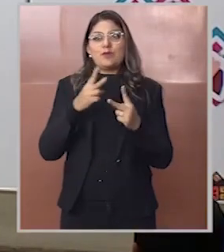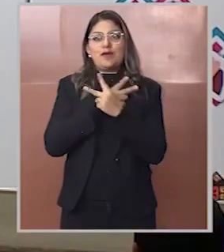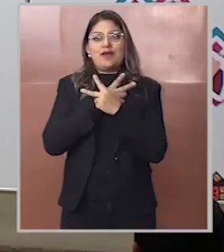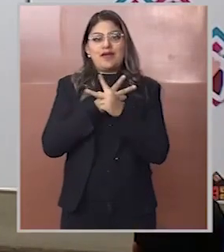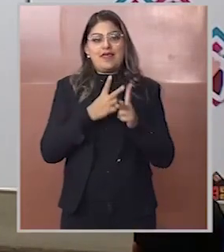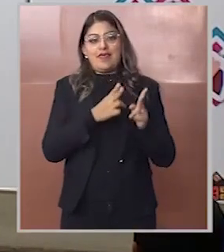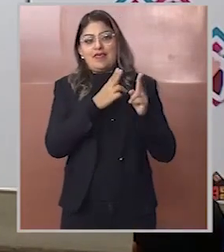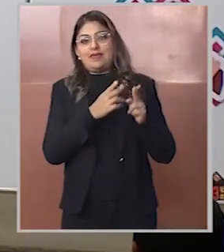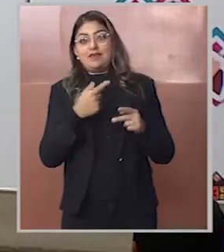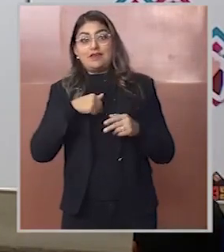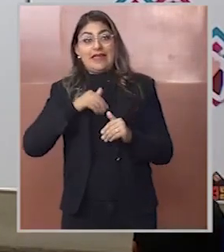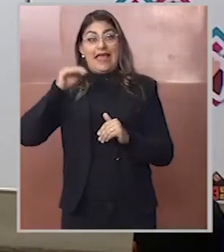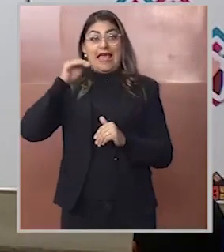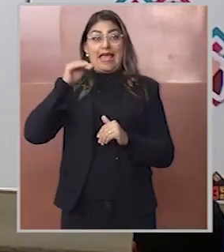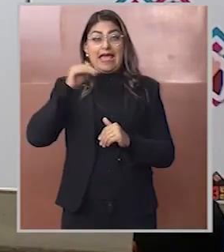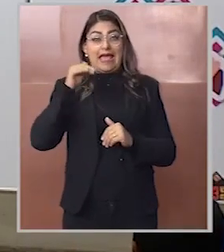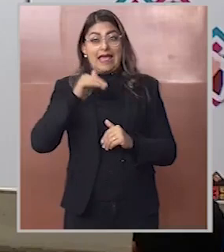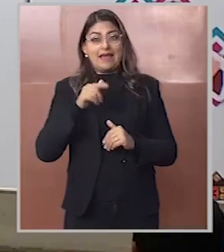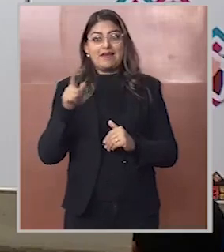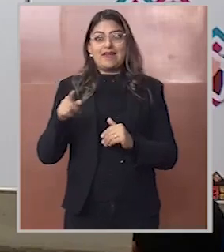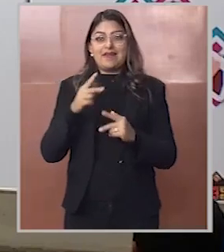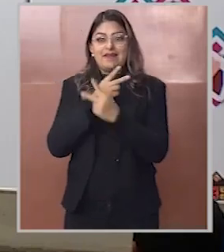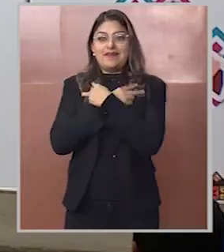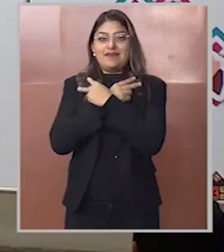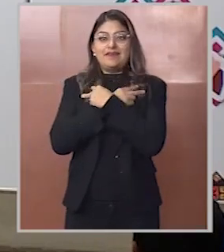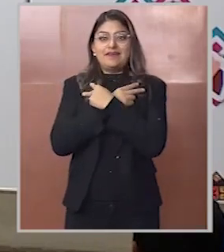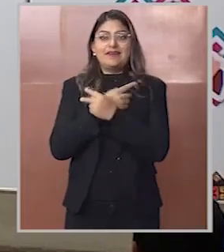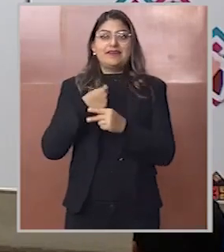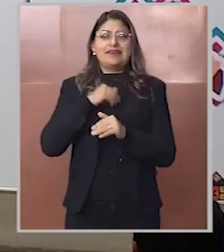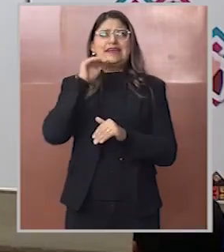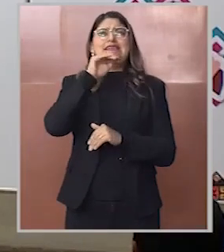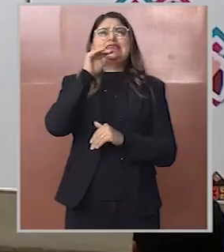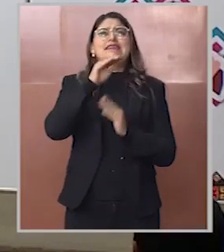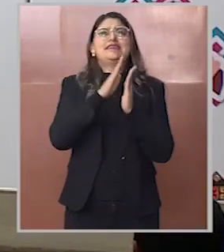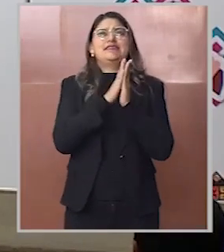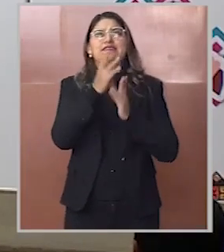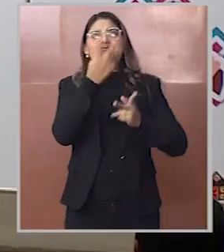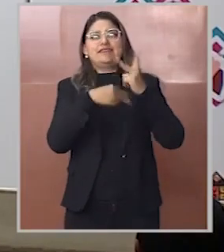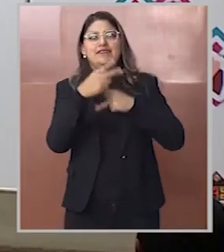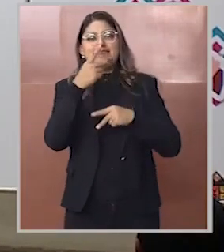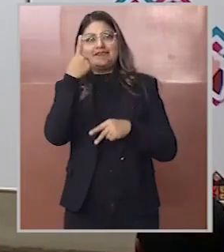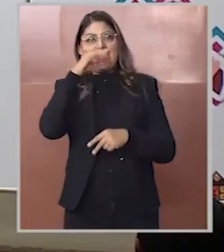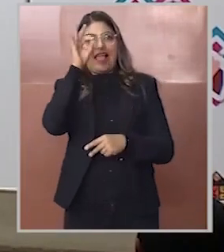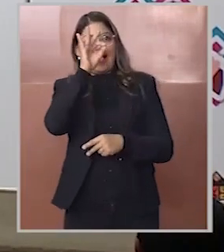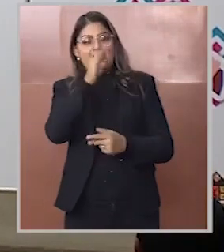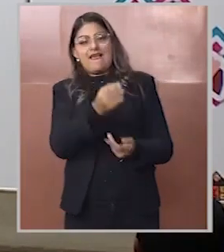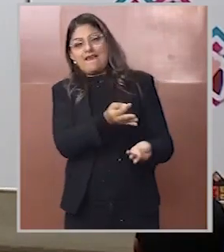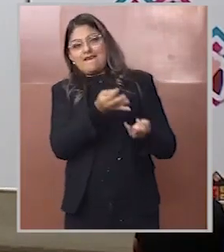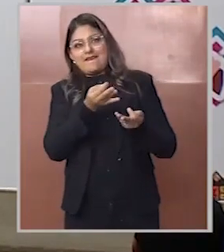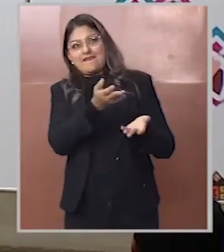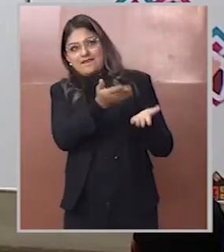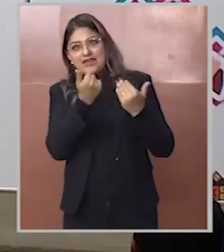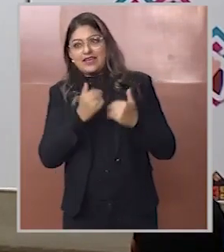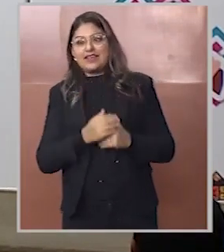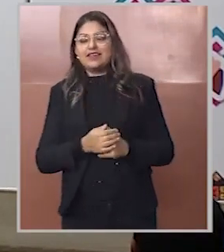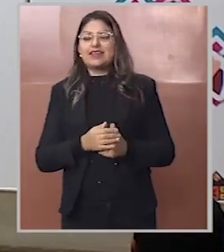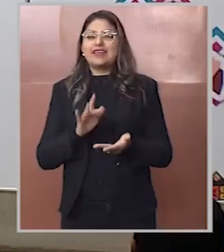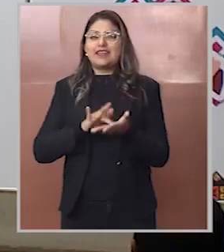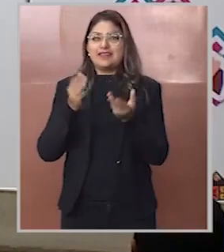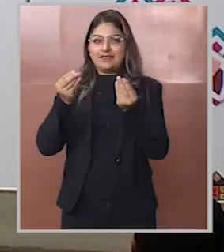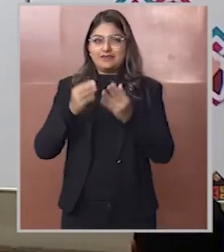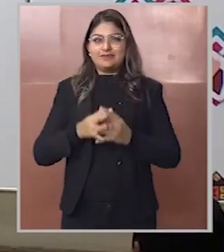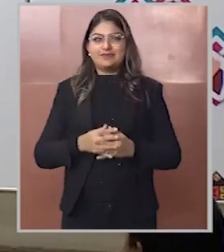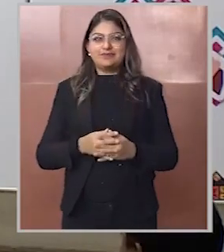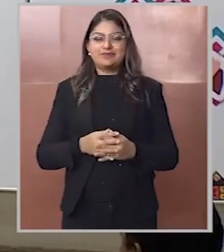vacacional a él y a su familia para convencerlo de que viniera entonces Muchas gracias muchas gracias Muy buenas